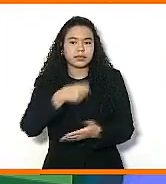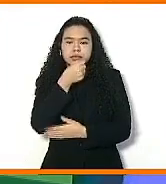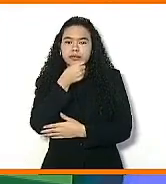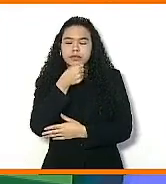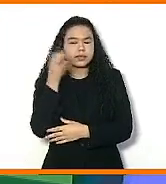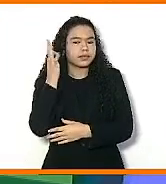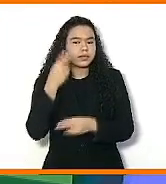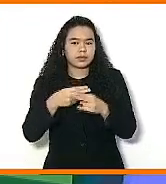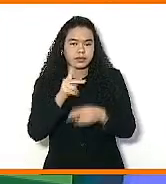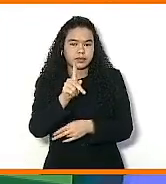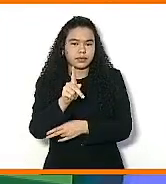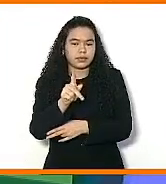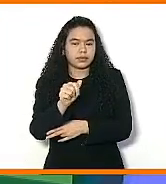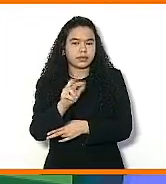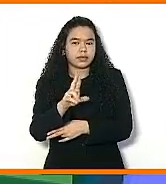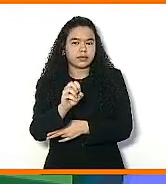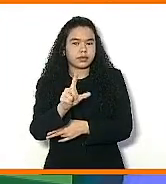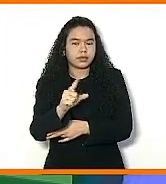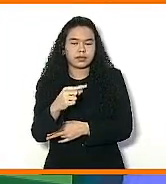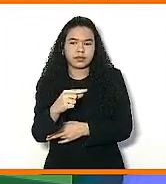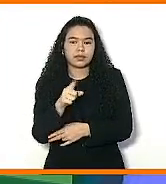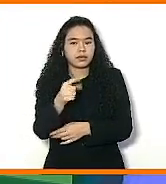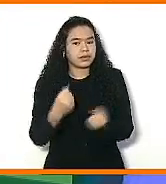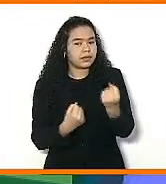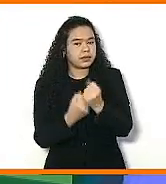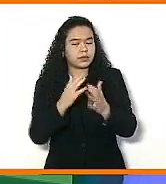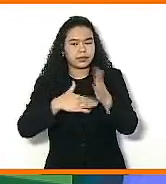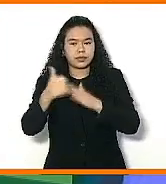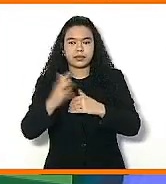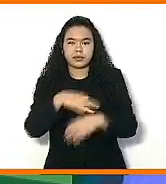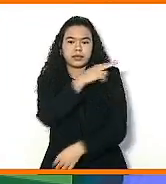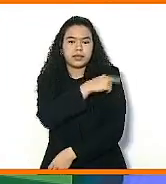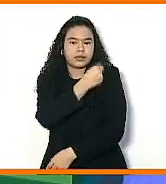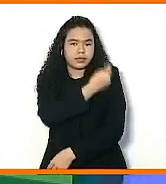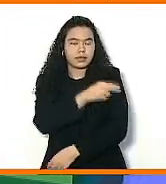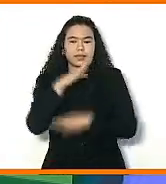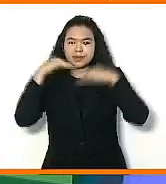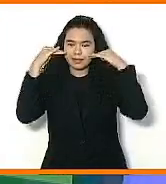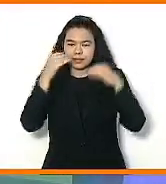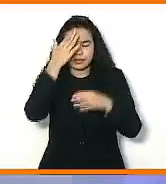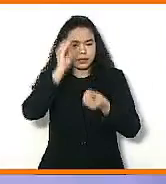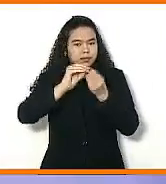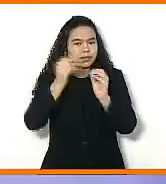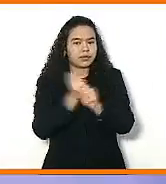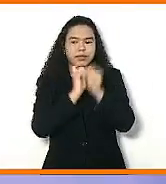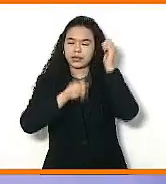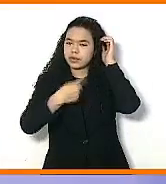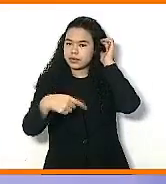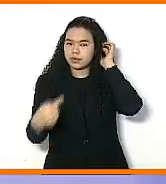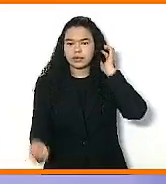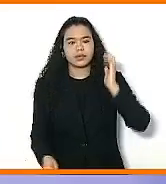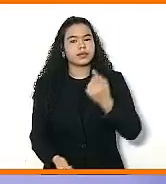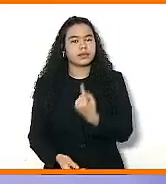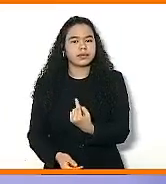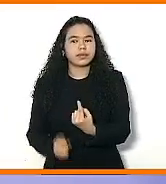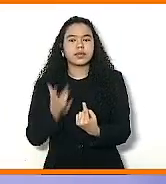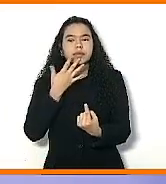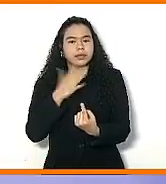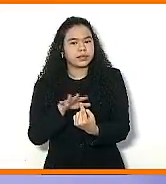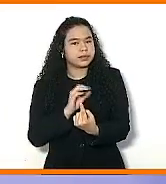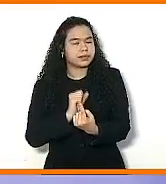estás apoyando la construcción del hospital de operación sonrisa conoce tu primer dígito de diaria porque este es suerte